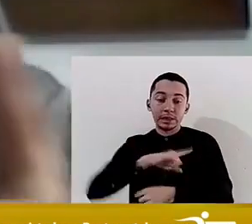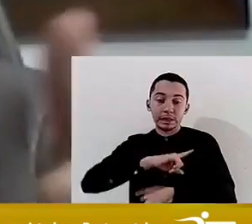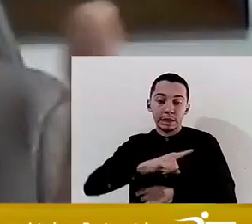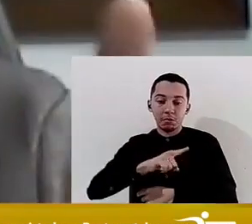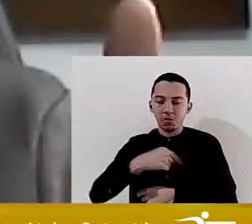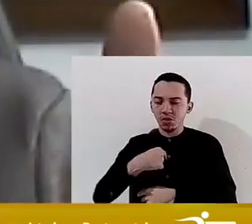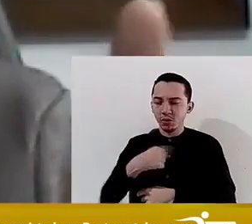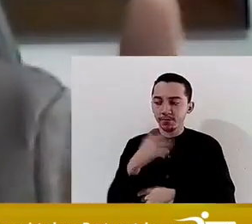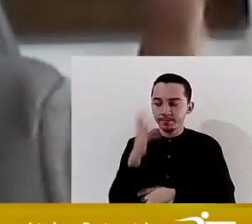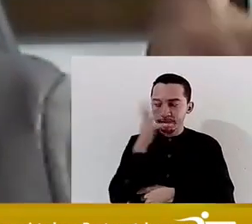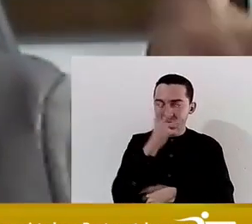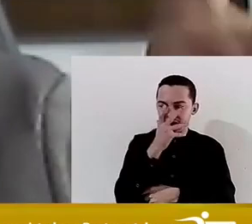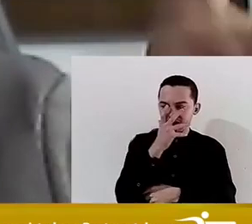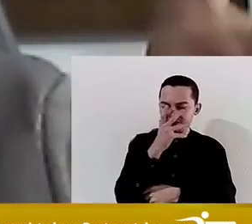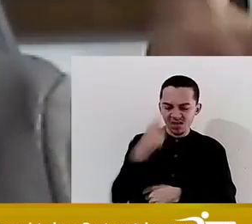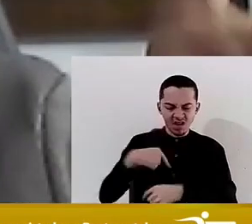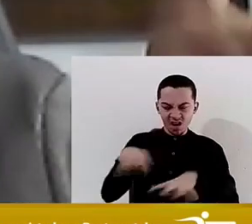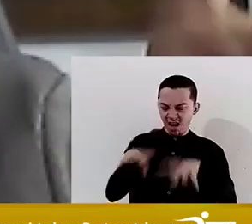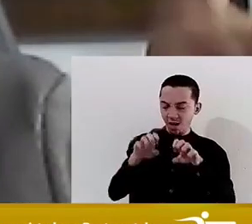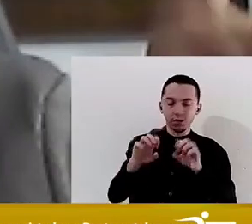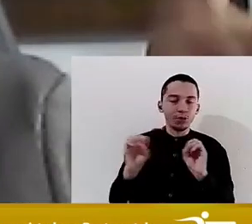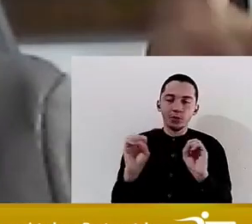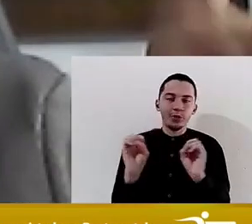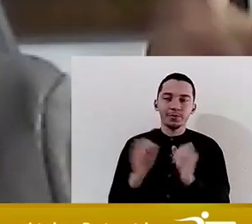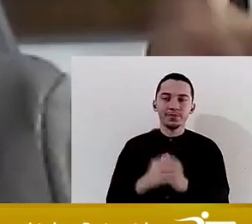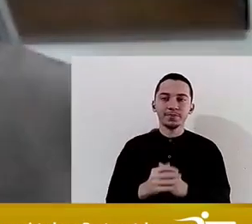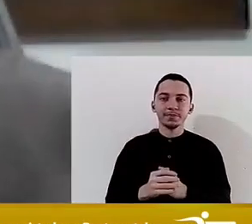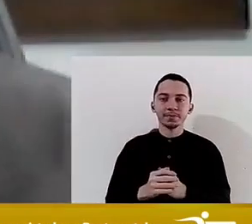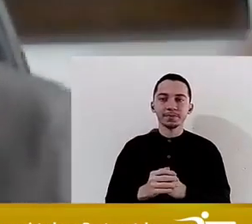Entonces trataron de ser como ellos.